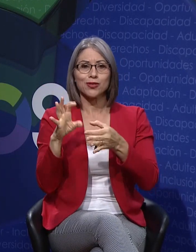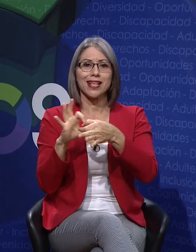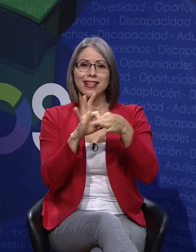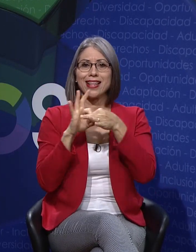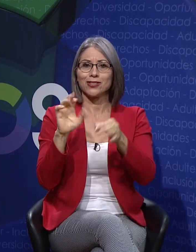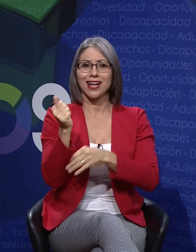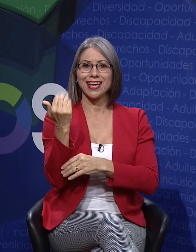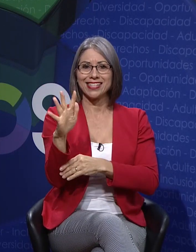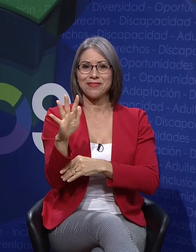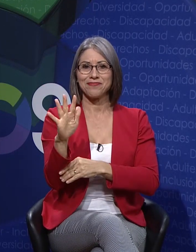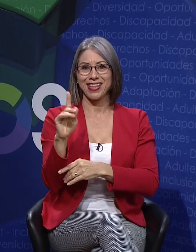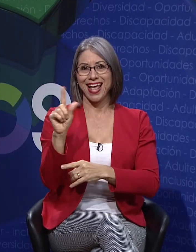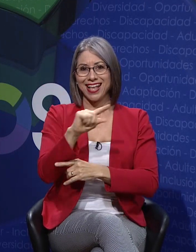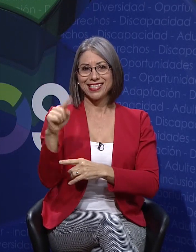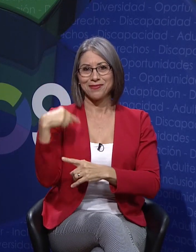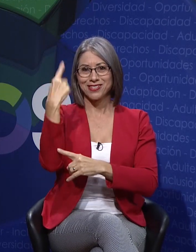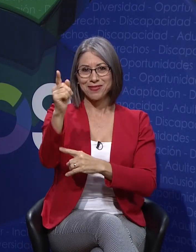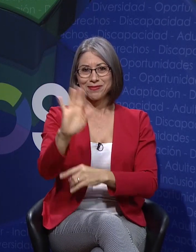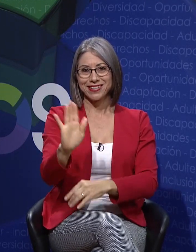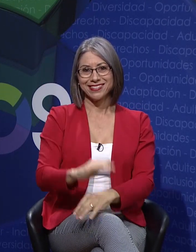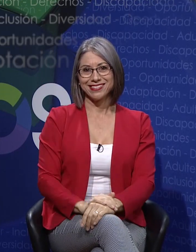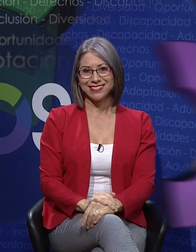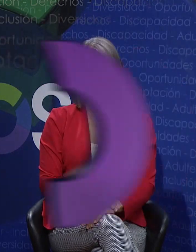Nexus Canal 15. Hasta la próxima semana.